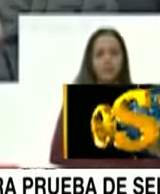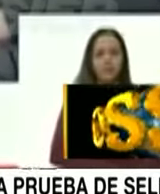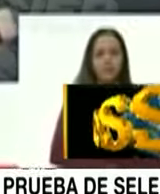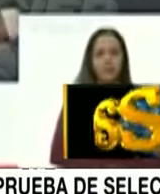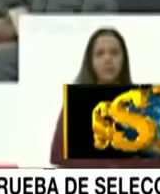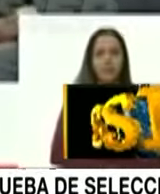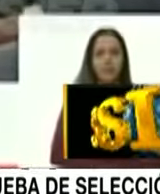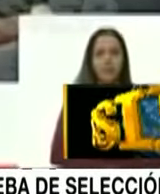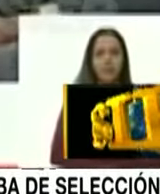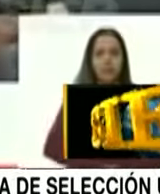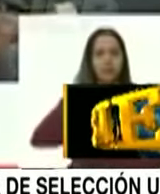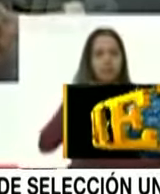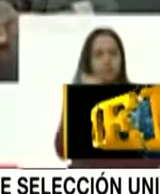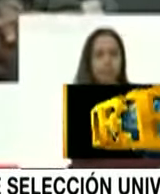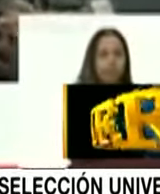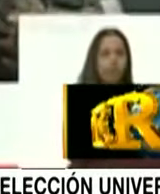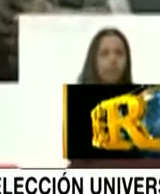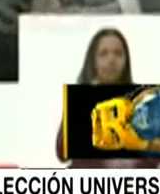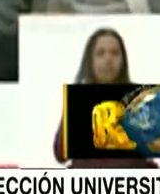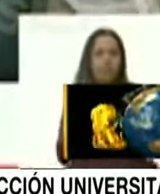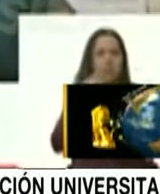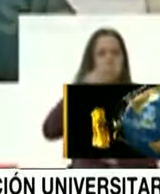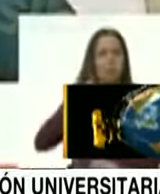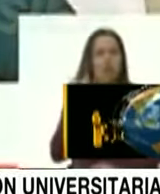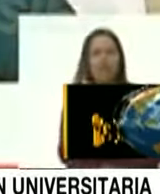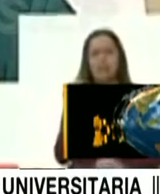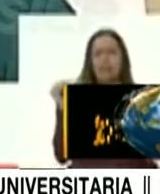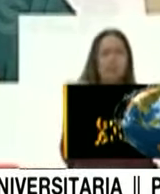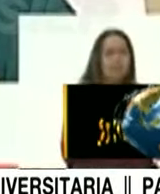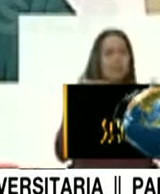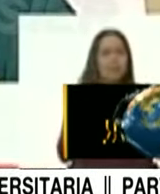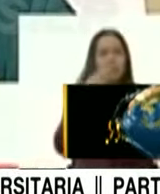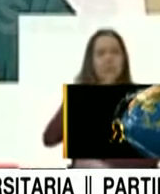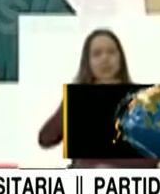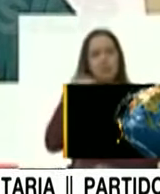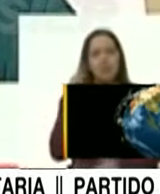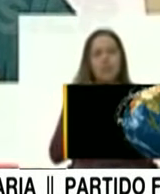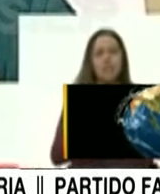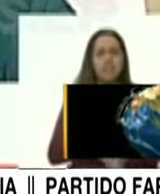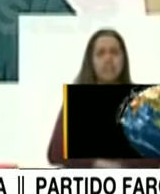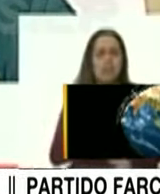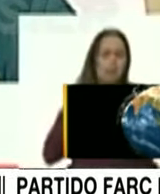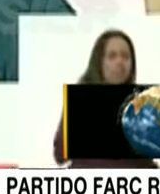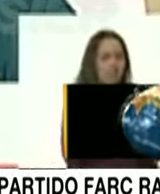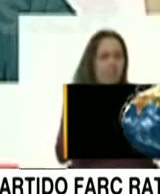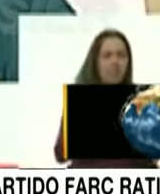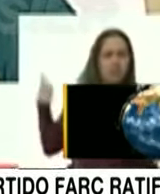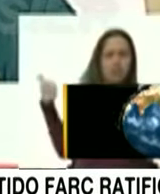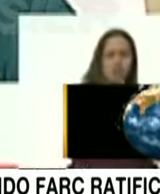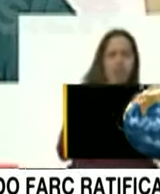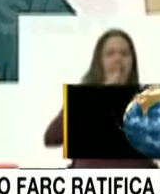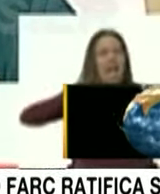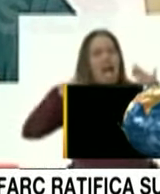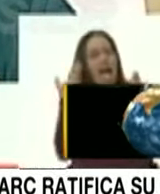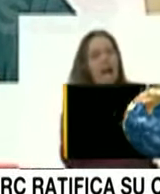El crimen contra el pueblo palestino que tiene miles de muertos, torturados, perseguidos. ¿Hasta cuándo vamos a